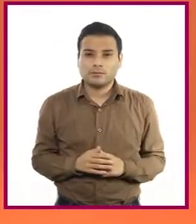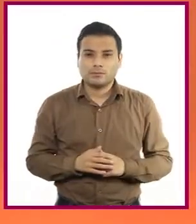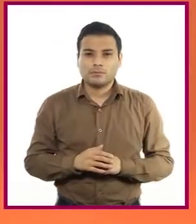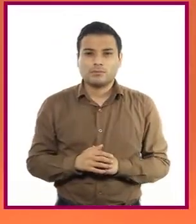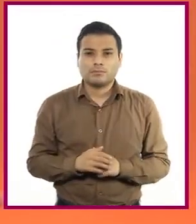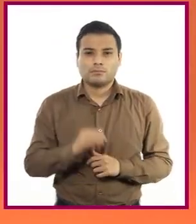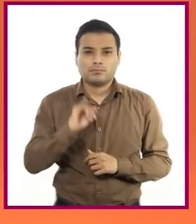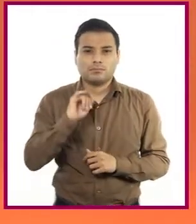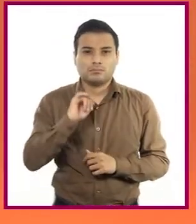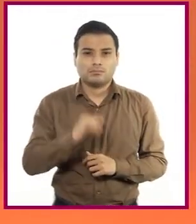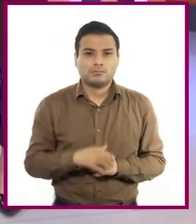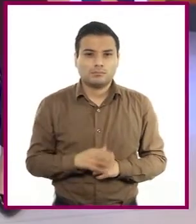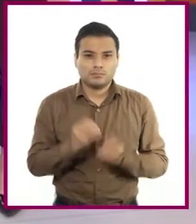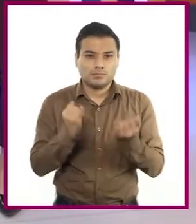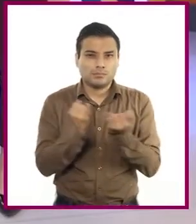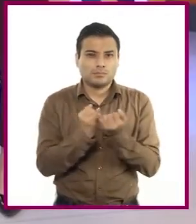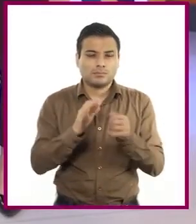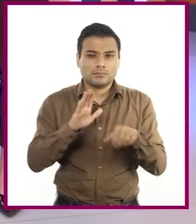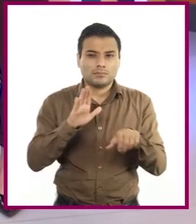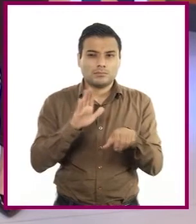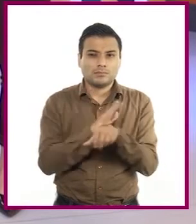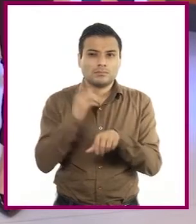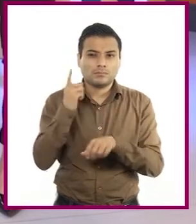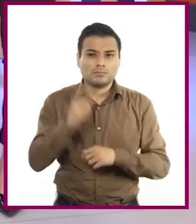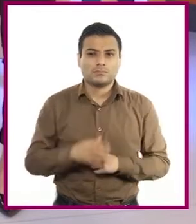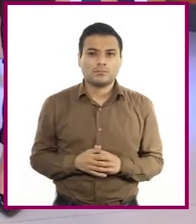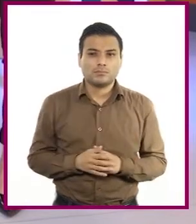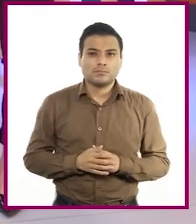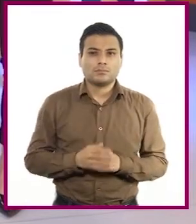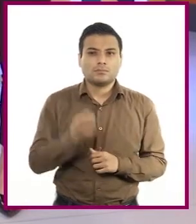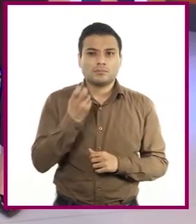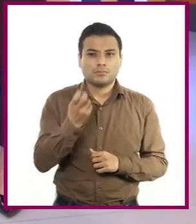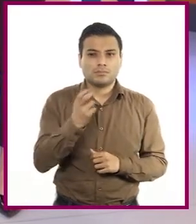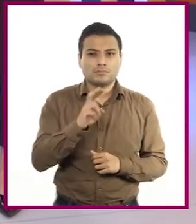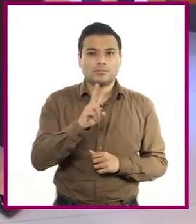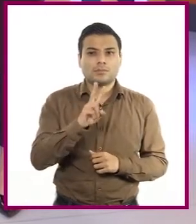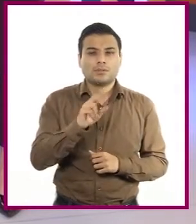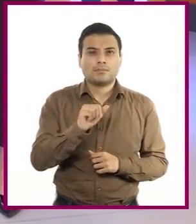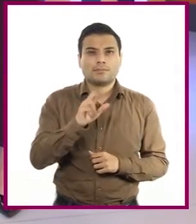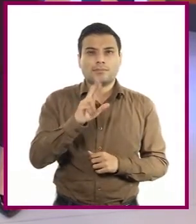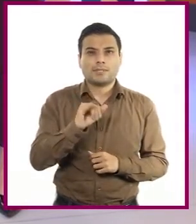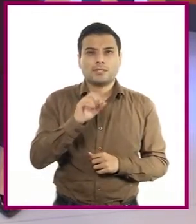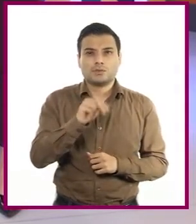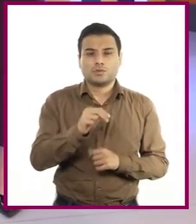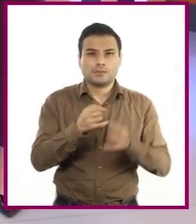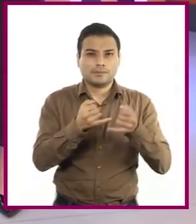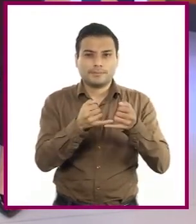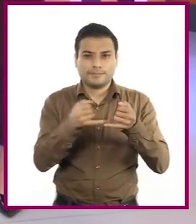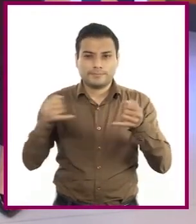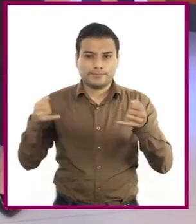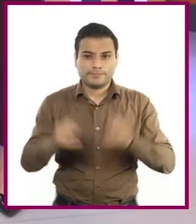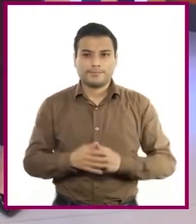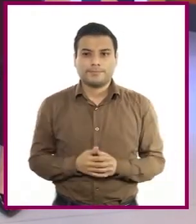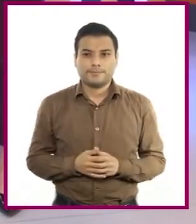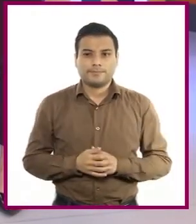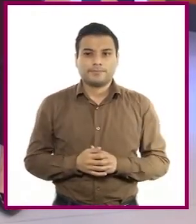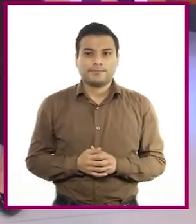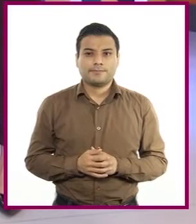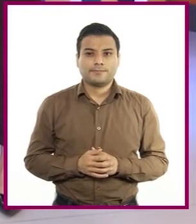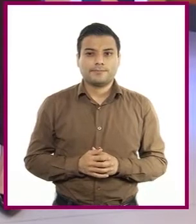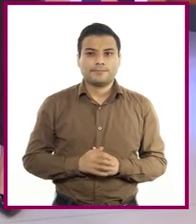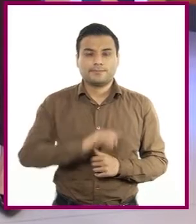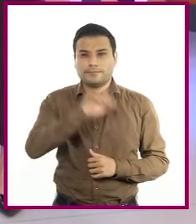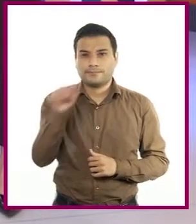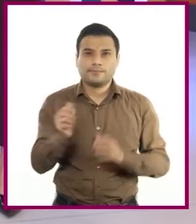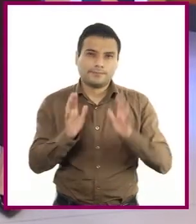Leti. ¿Por qué? Porque es una variación lineal, ya que al graficarla se obtuvo una recta. Y claramente se